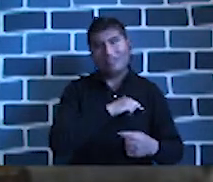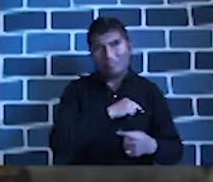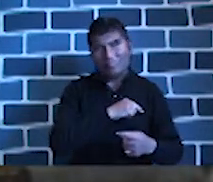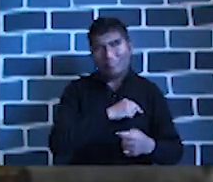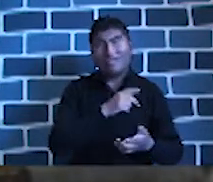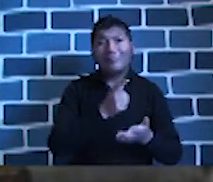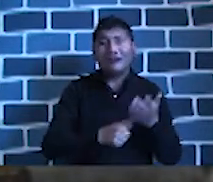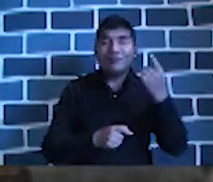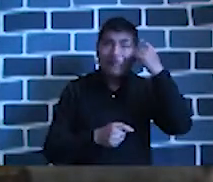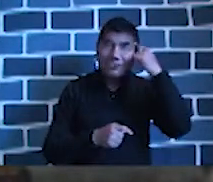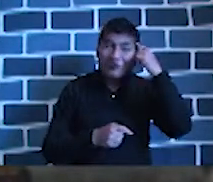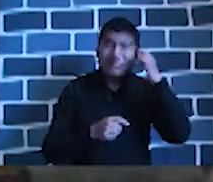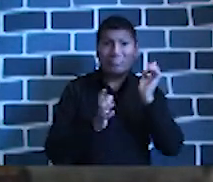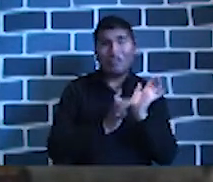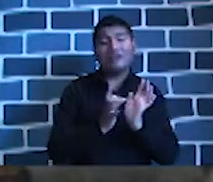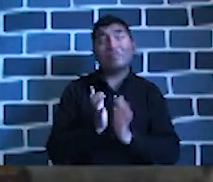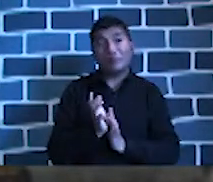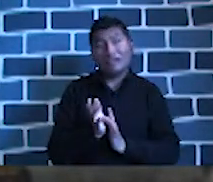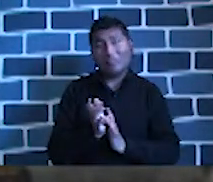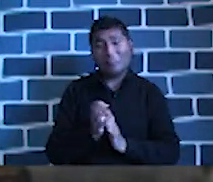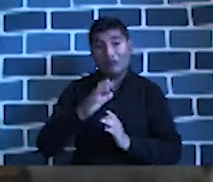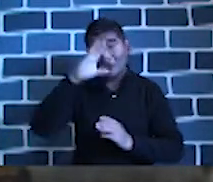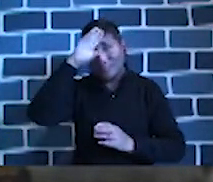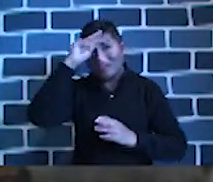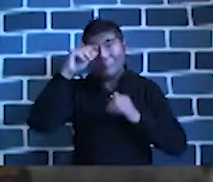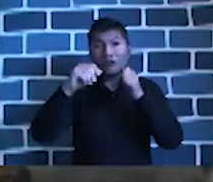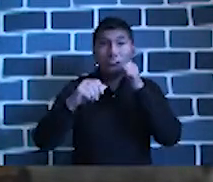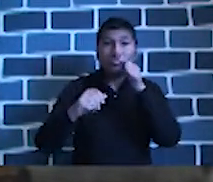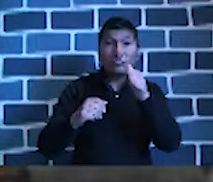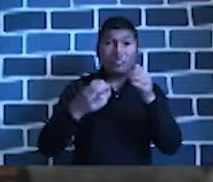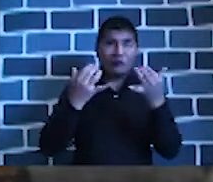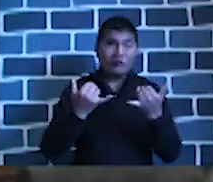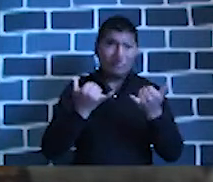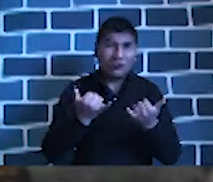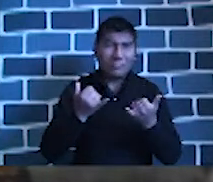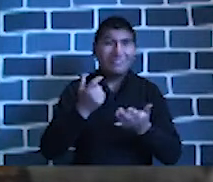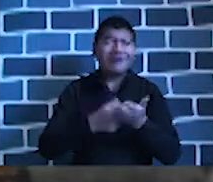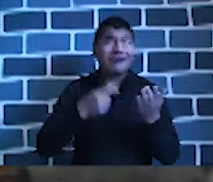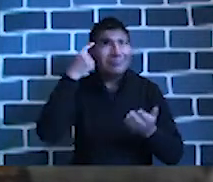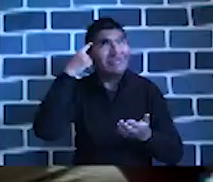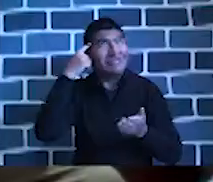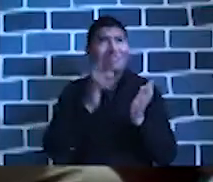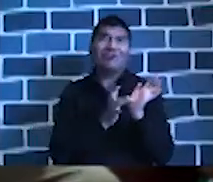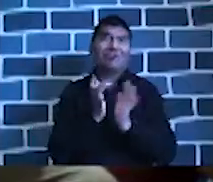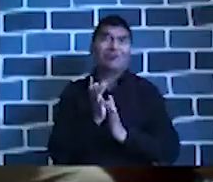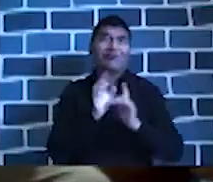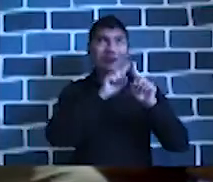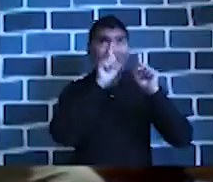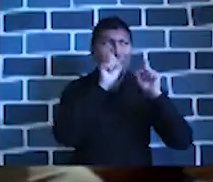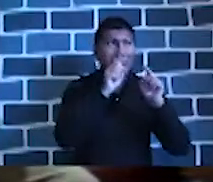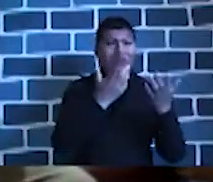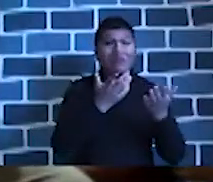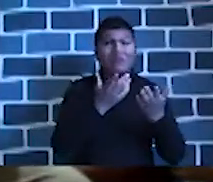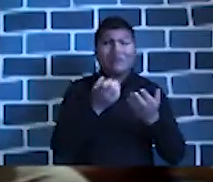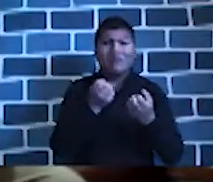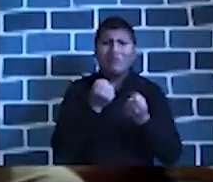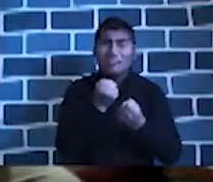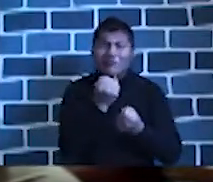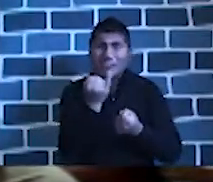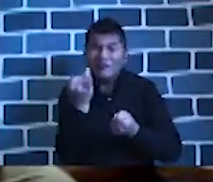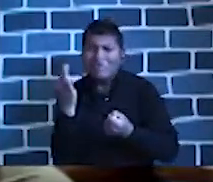¿Qué pensamos de Jesús los hombres y mujeres de hoy? Se dan muchas y